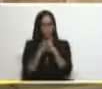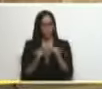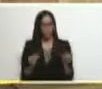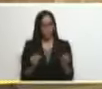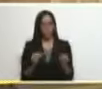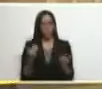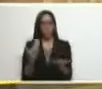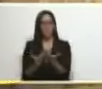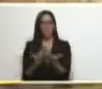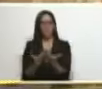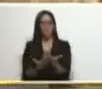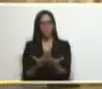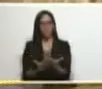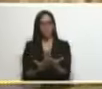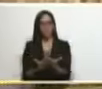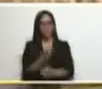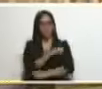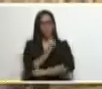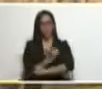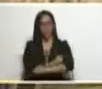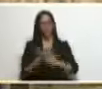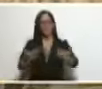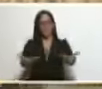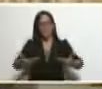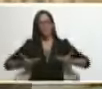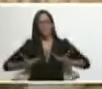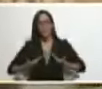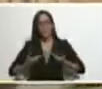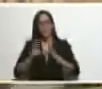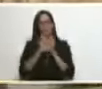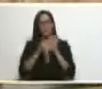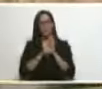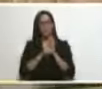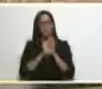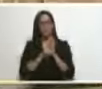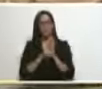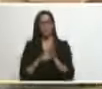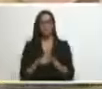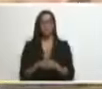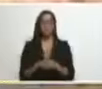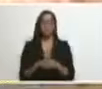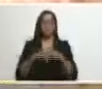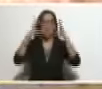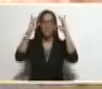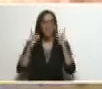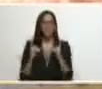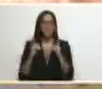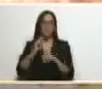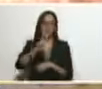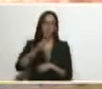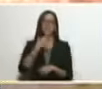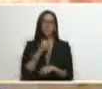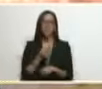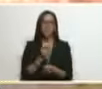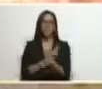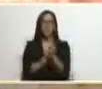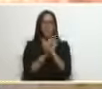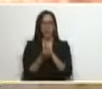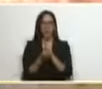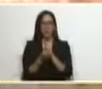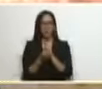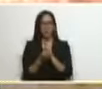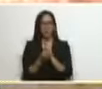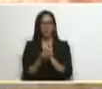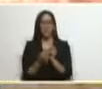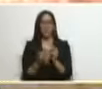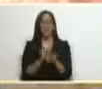potestades y el poder que me da la Constitución, que la decisión del 3 de diciembre, referéndum,